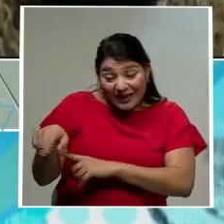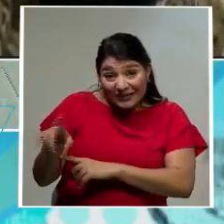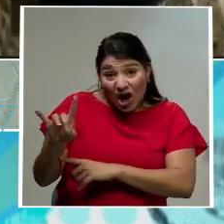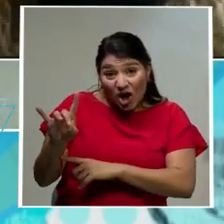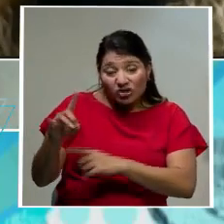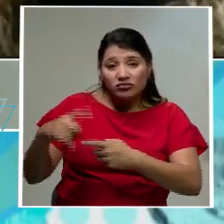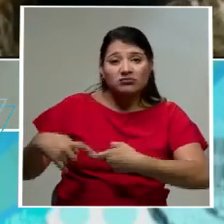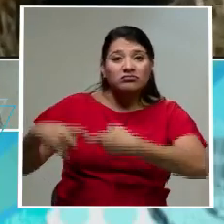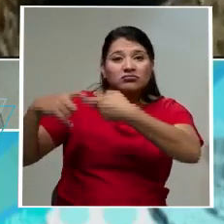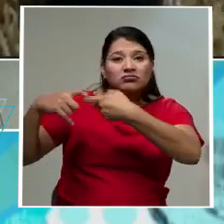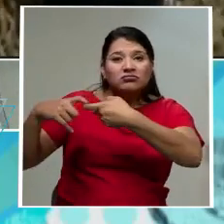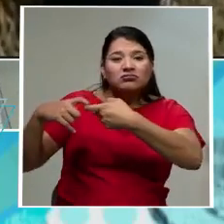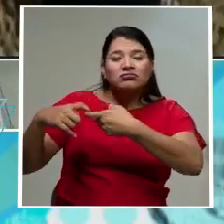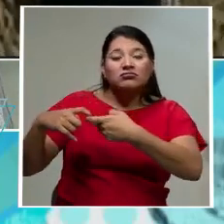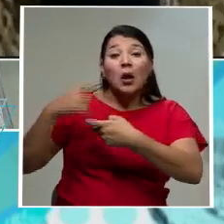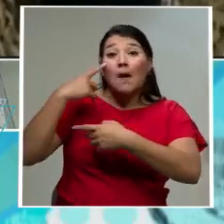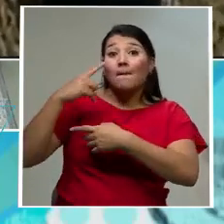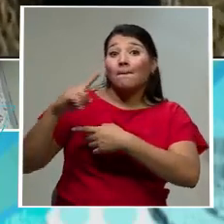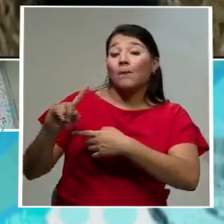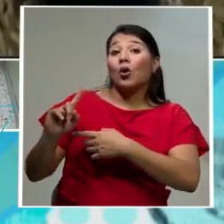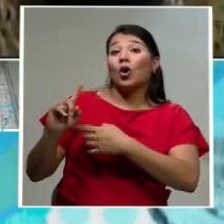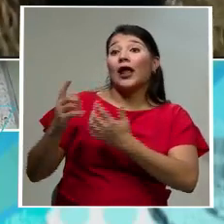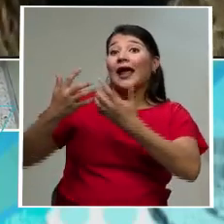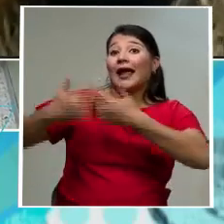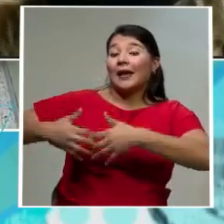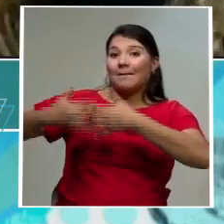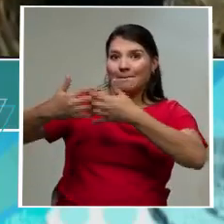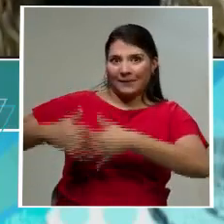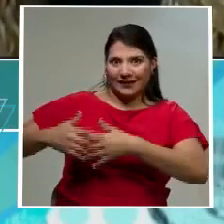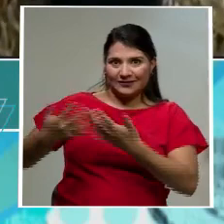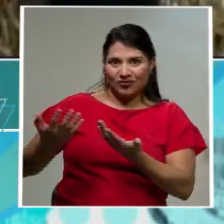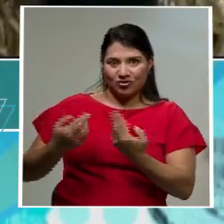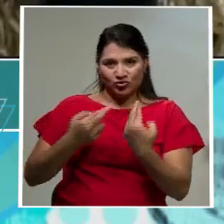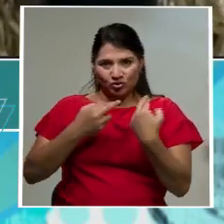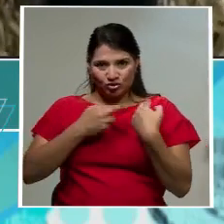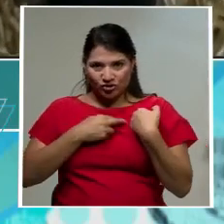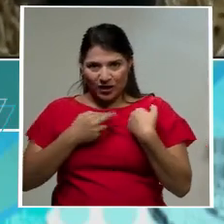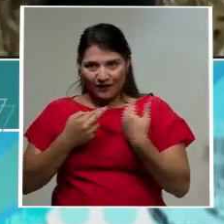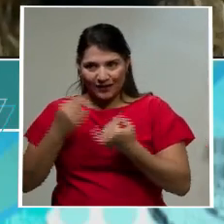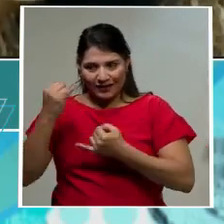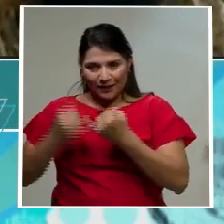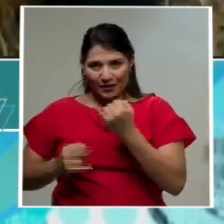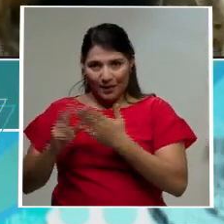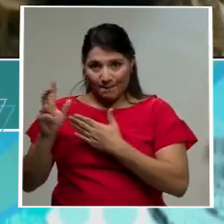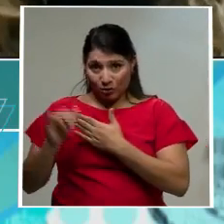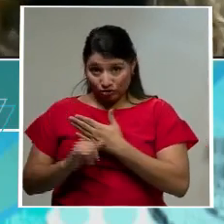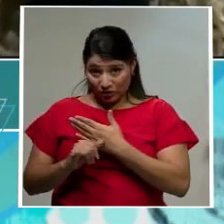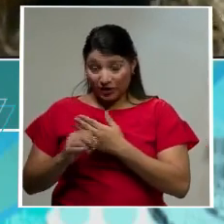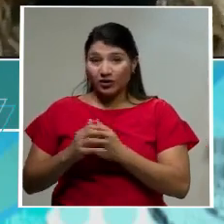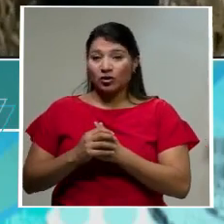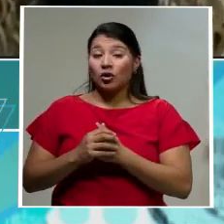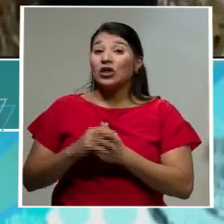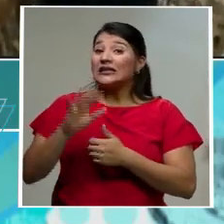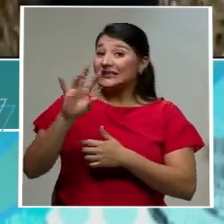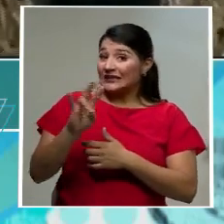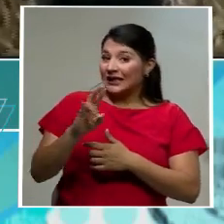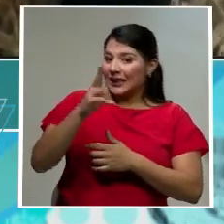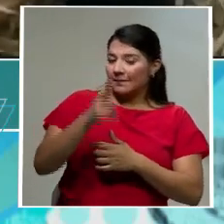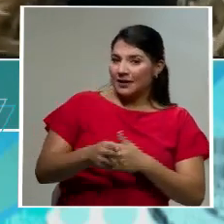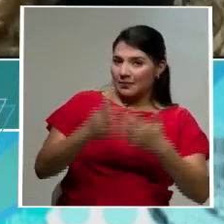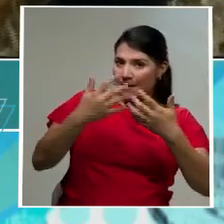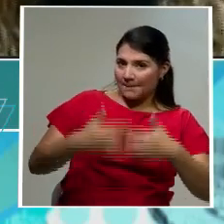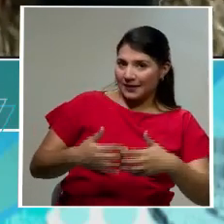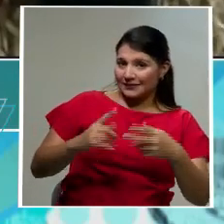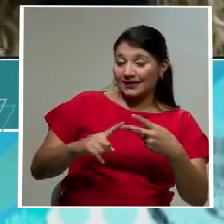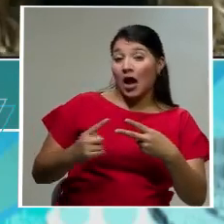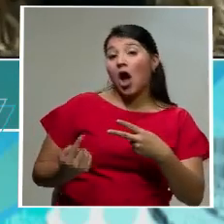los consorcios a los cuales se les había adjudicado su construcción. 7 a un mismo consorcio y 1 a